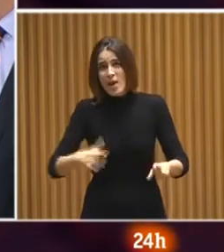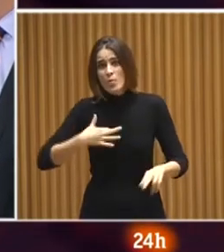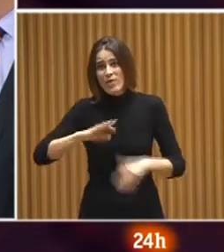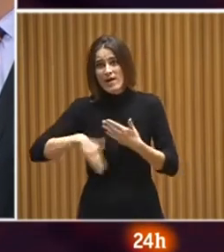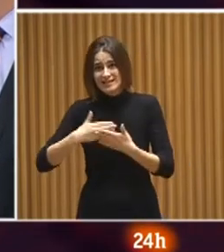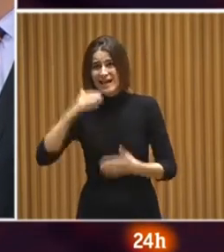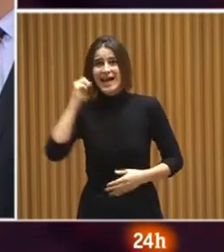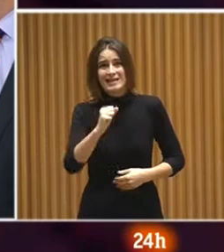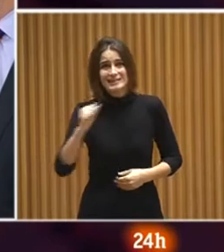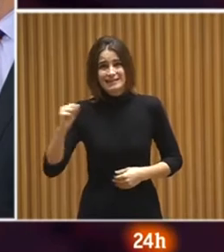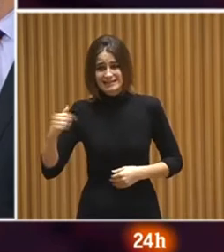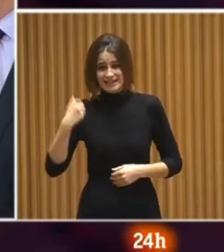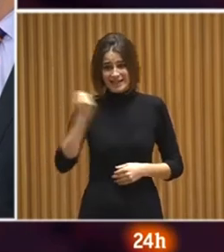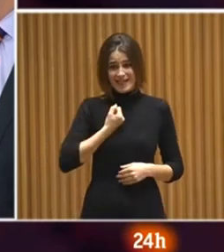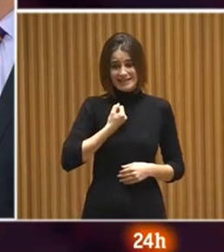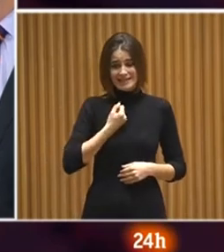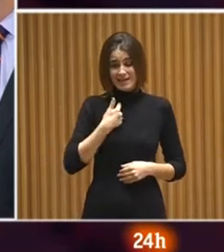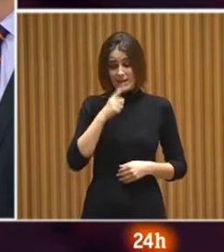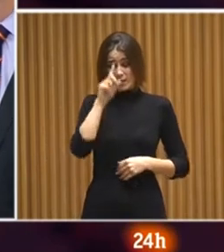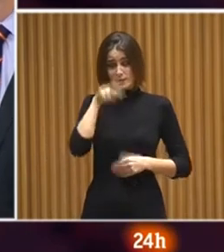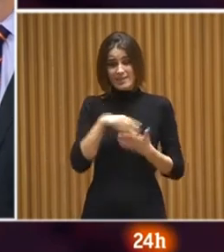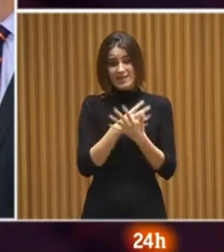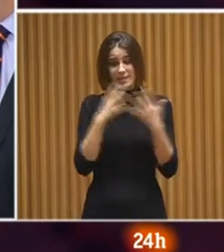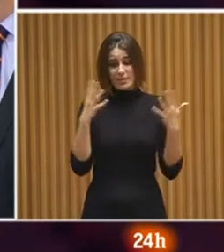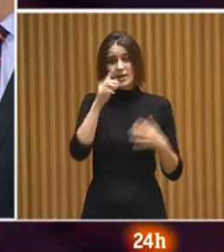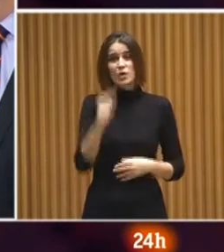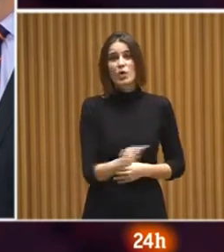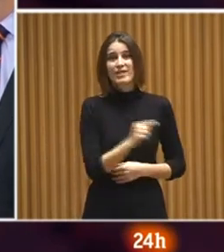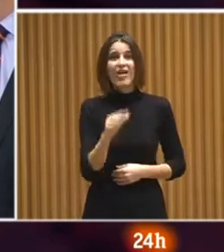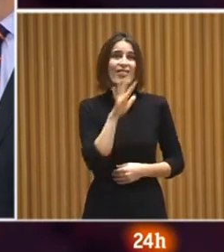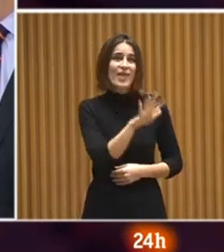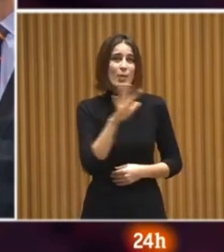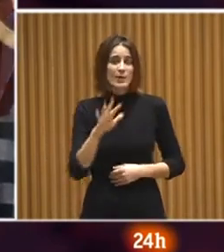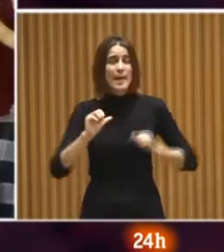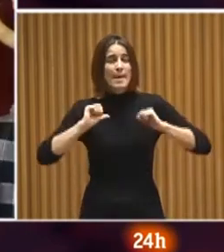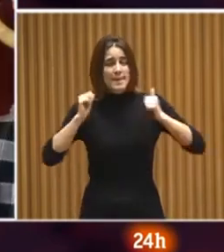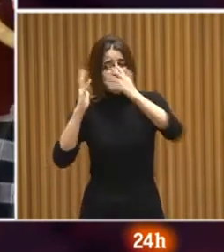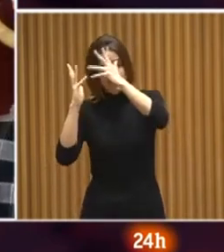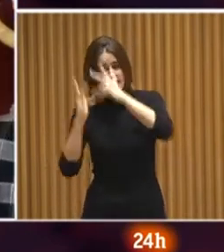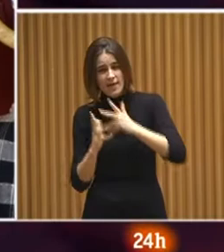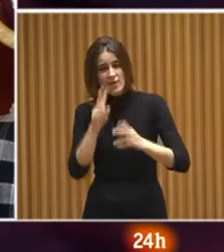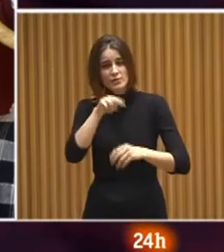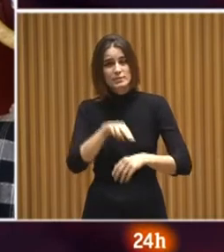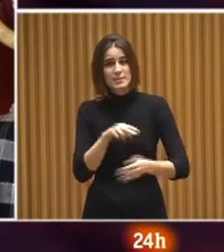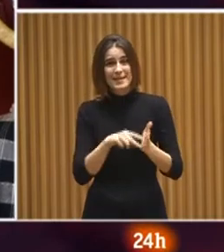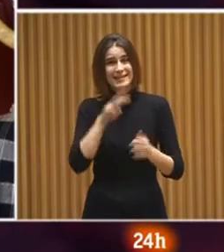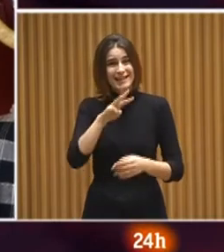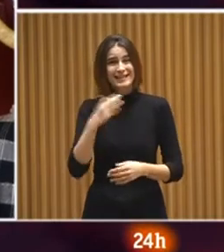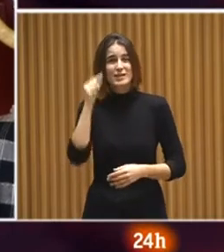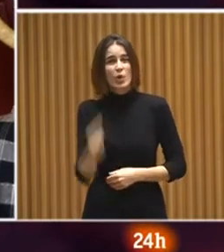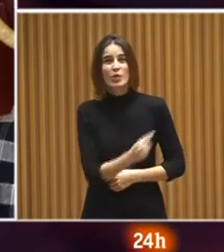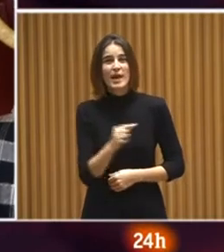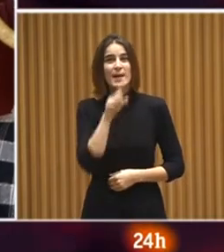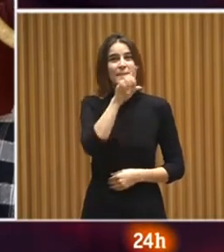2019 y 1.033 desde que se empezaron a contabilizar en 2003. Por eso, el compromiso constitucional